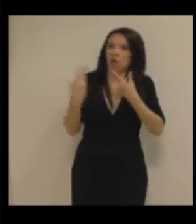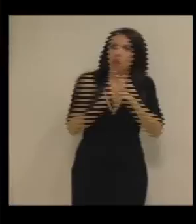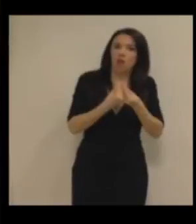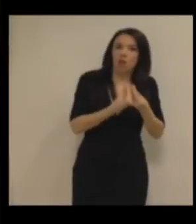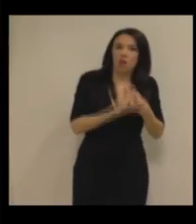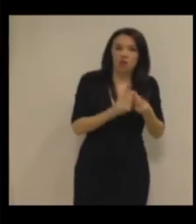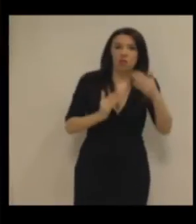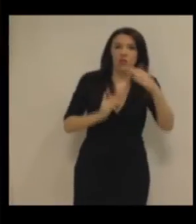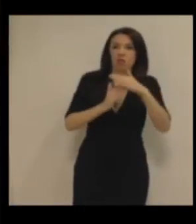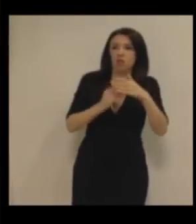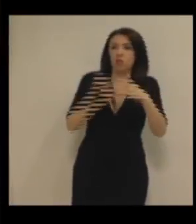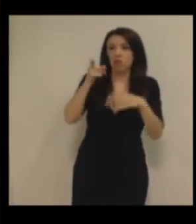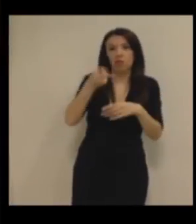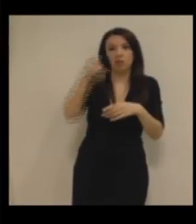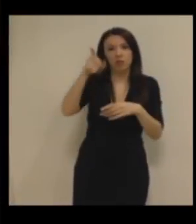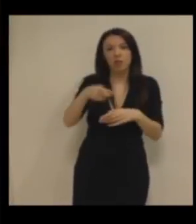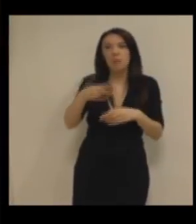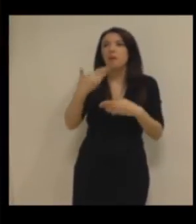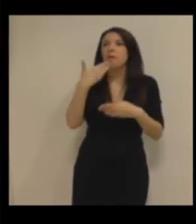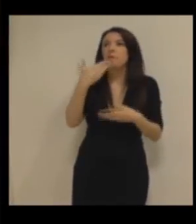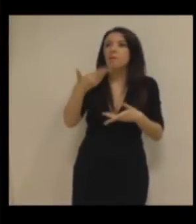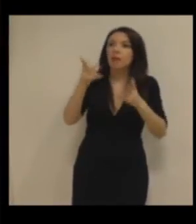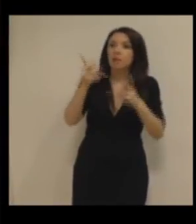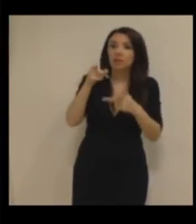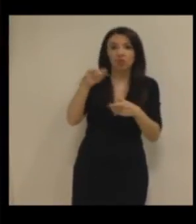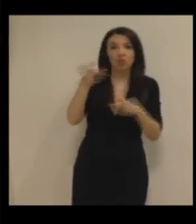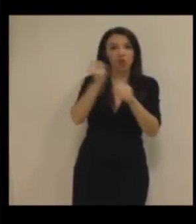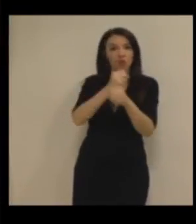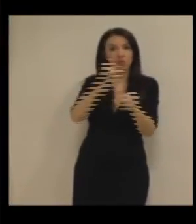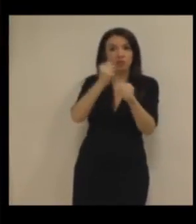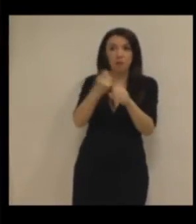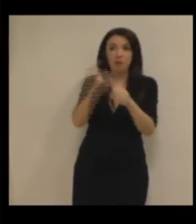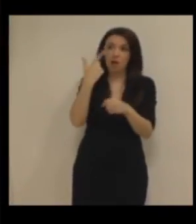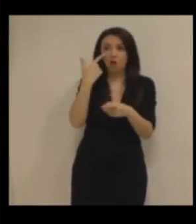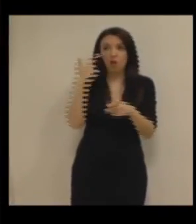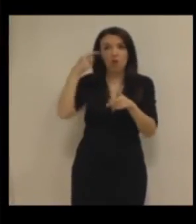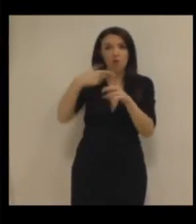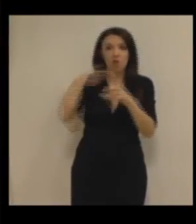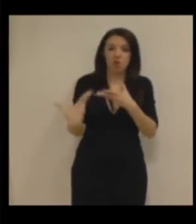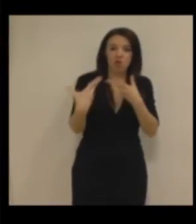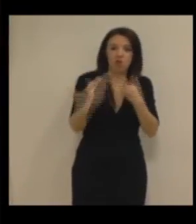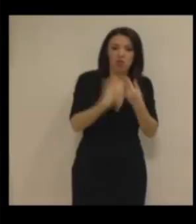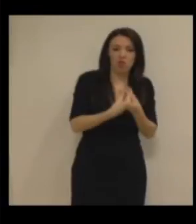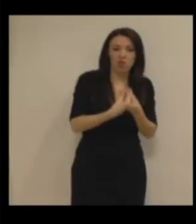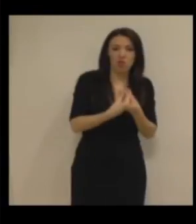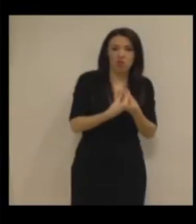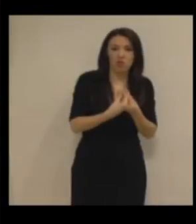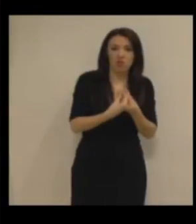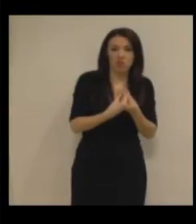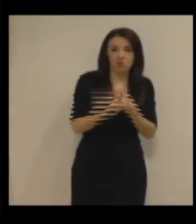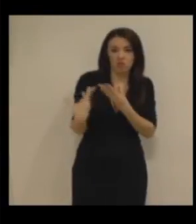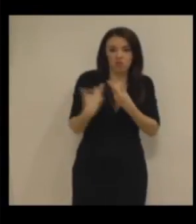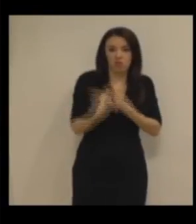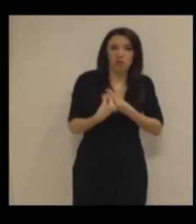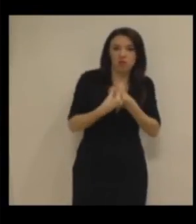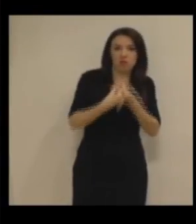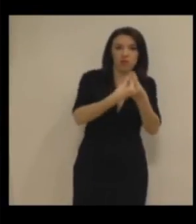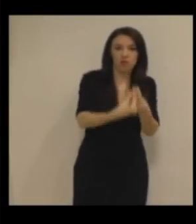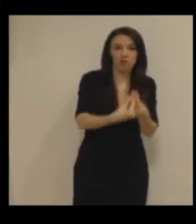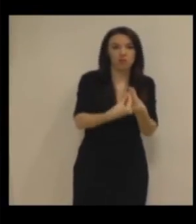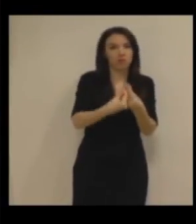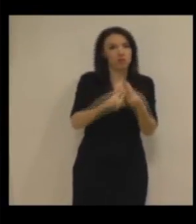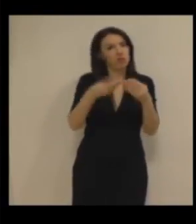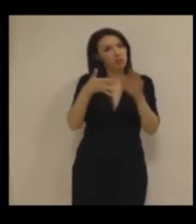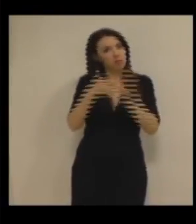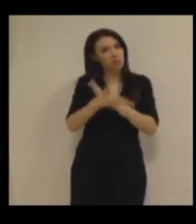a él a su vez pedir un par de horas o tres horas de tiempo disponible en su trabajo, pues